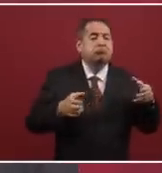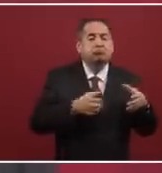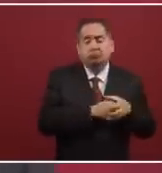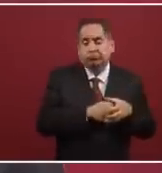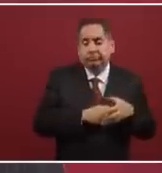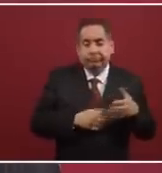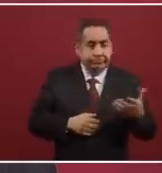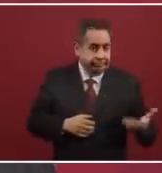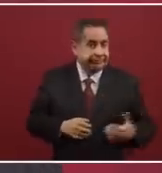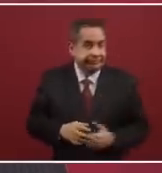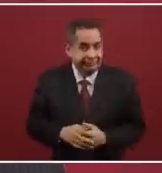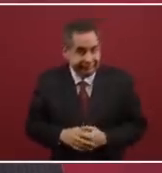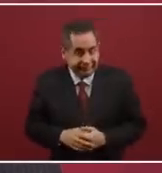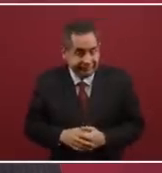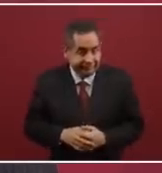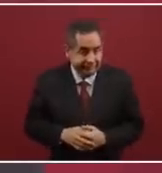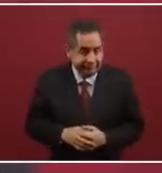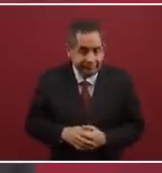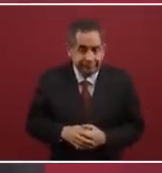Si me dicen,